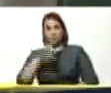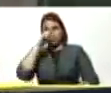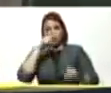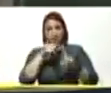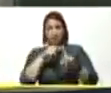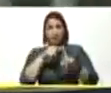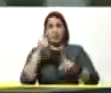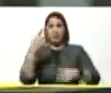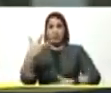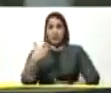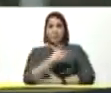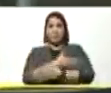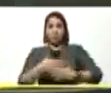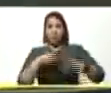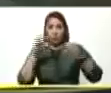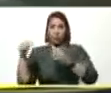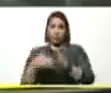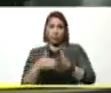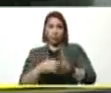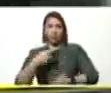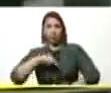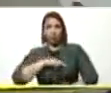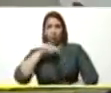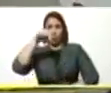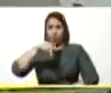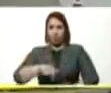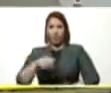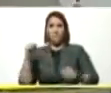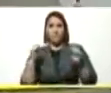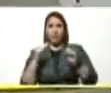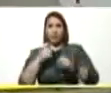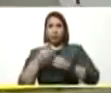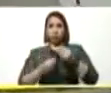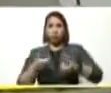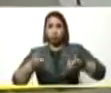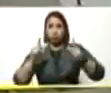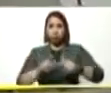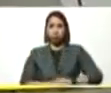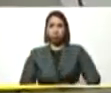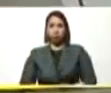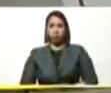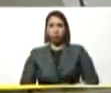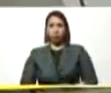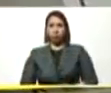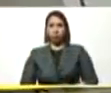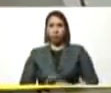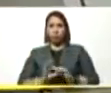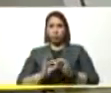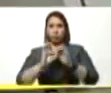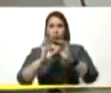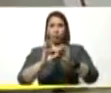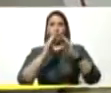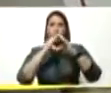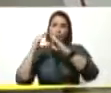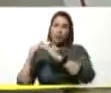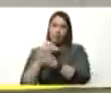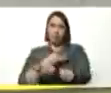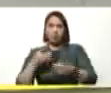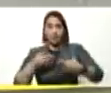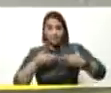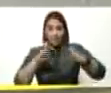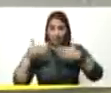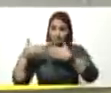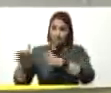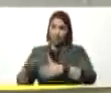hito 3.900.000 estamos acá en Mérida haciendo posible un sueño, concretando un hogar digno y